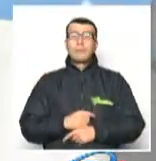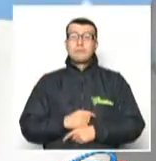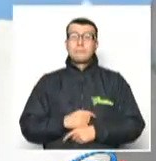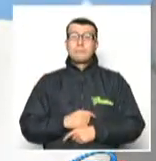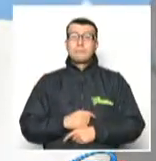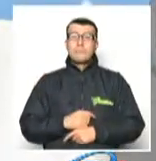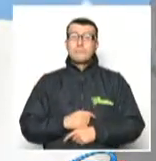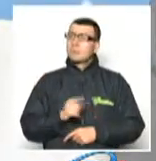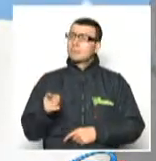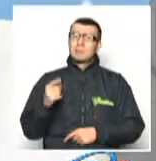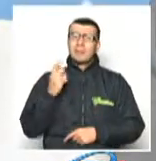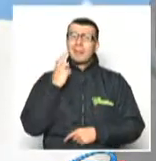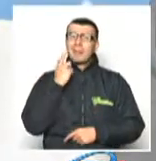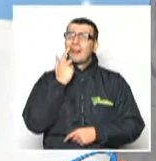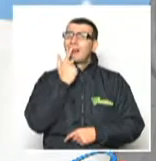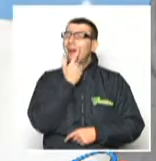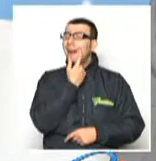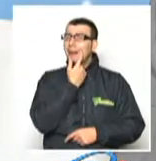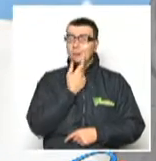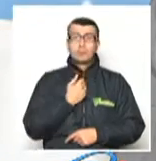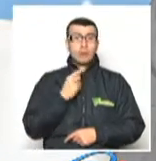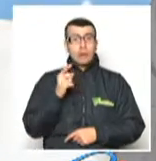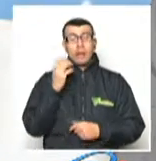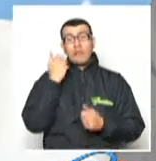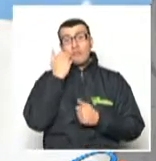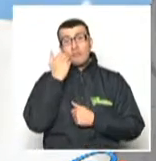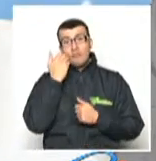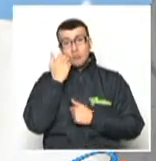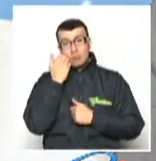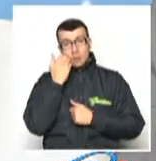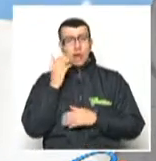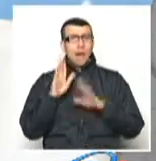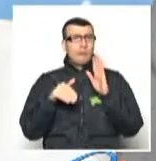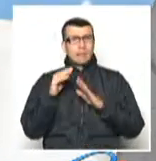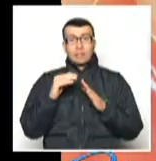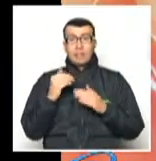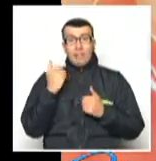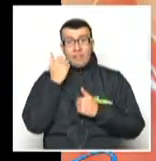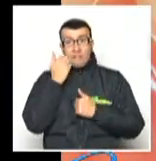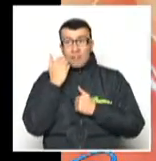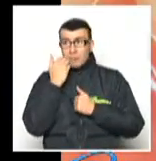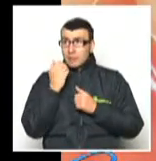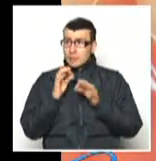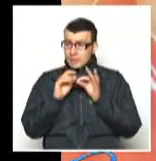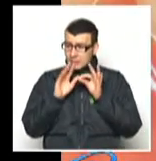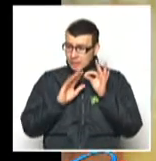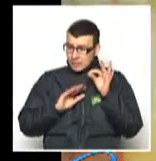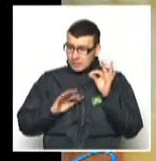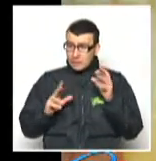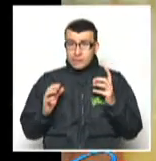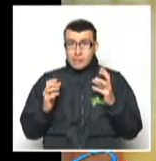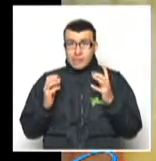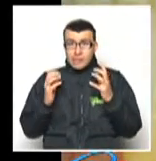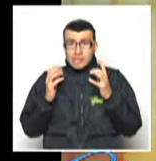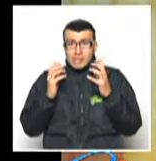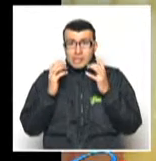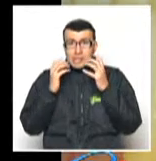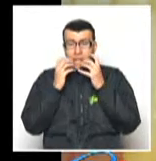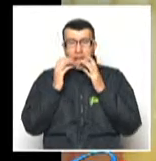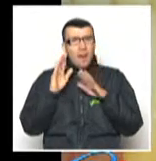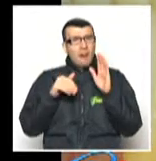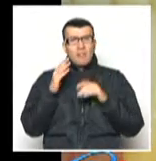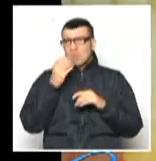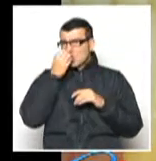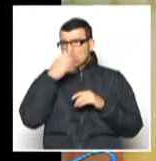por favor? La periodontitis, como les decía ahora, es una enfermedad ligada por las bacterias. O sea, las bacterias de la boca se unen a una mala higiene oral